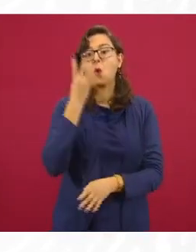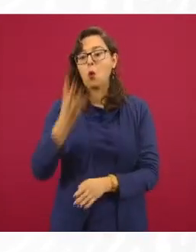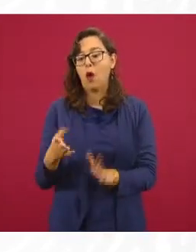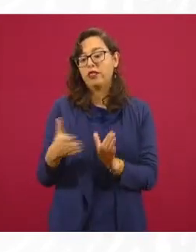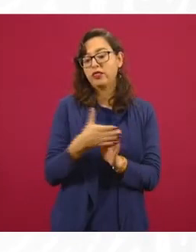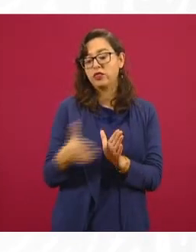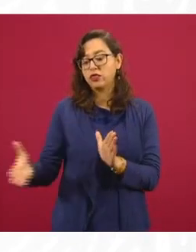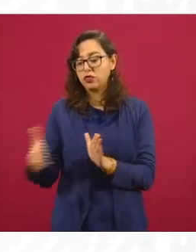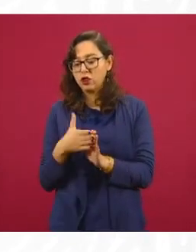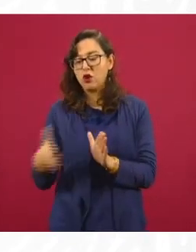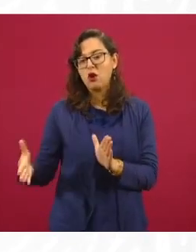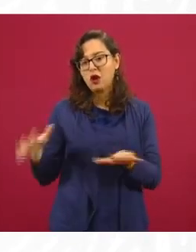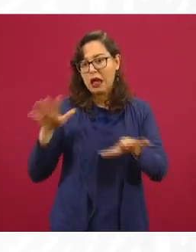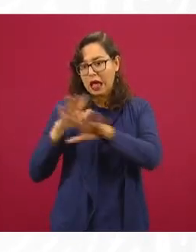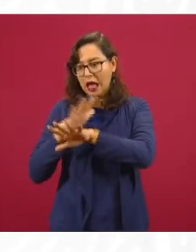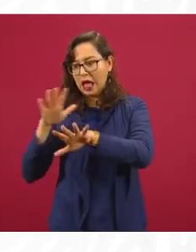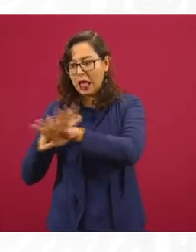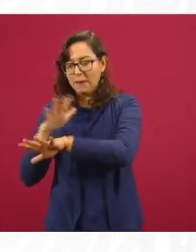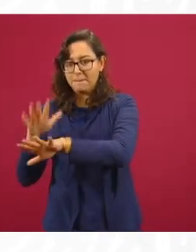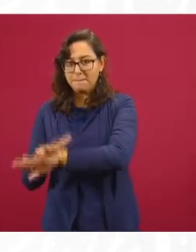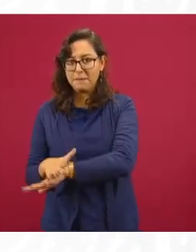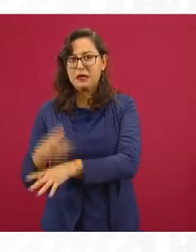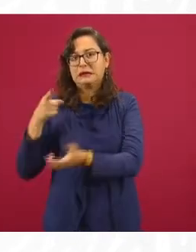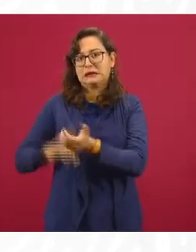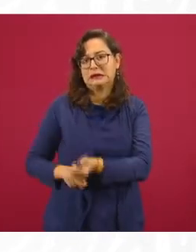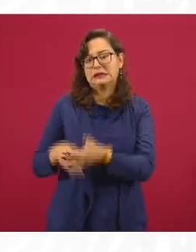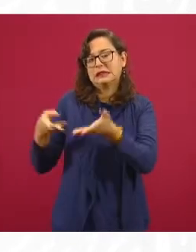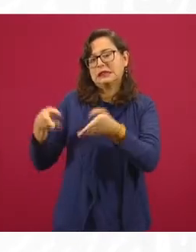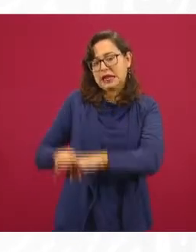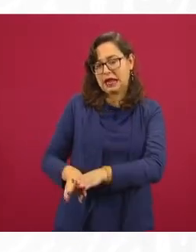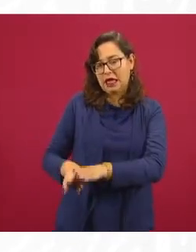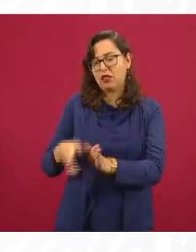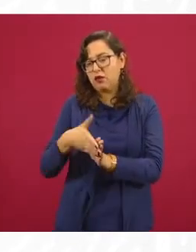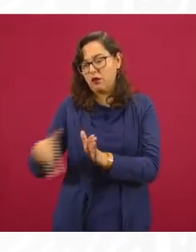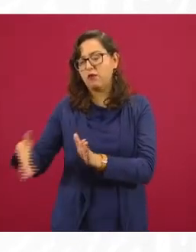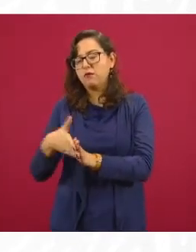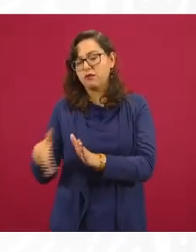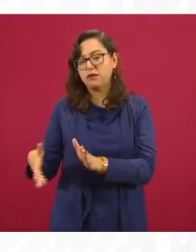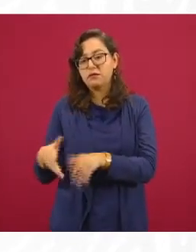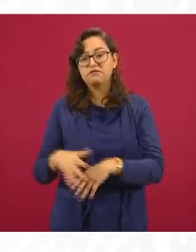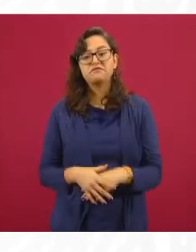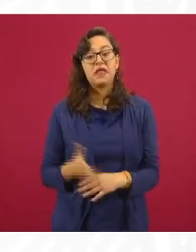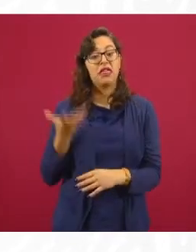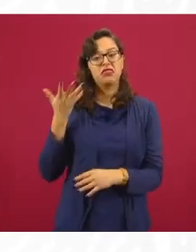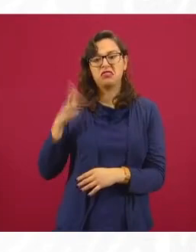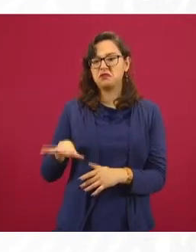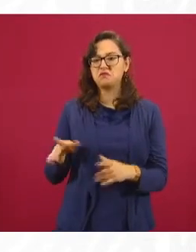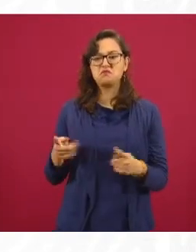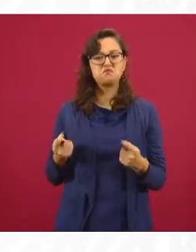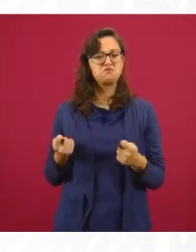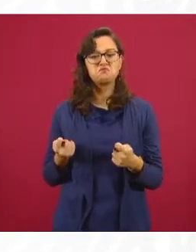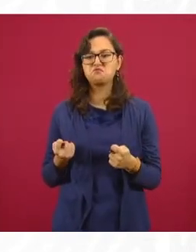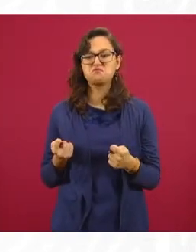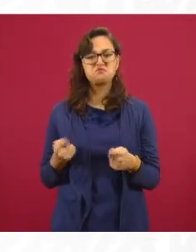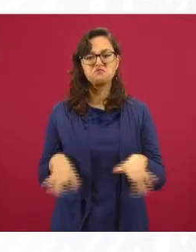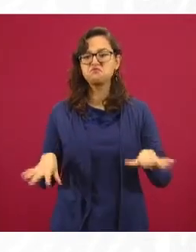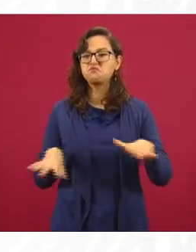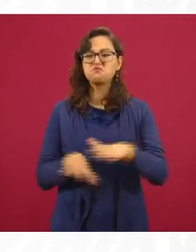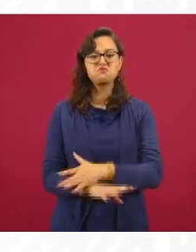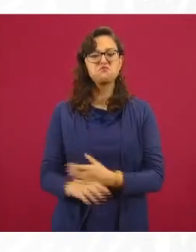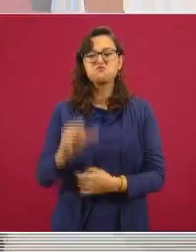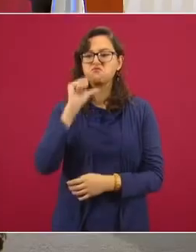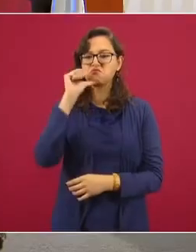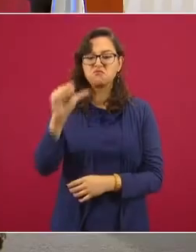tanto estaban cerradas cambiando sus bombas, y 10 fueron clausuradas por la Profeco porque